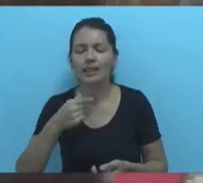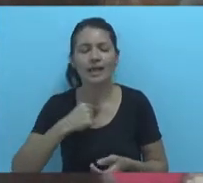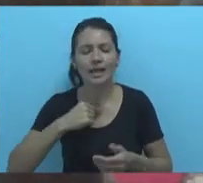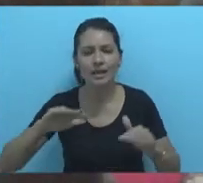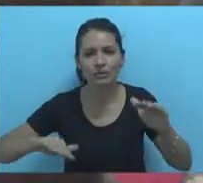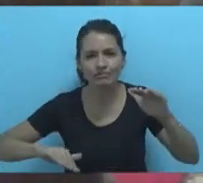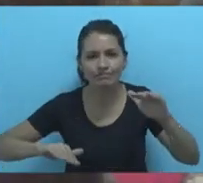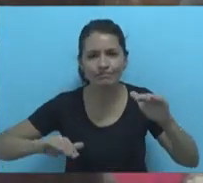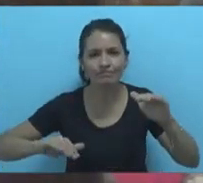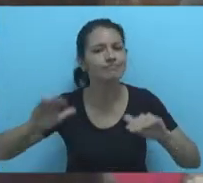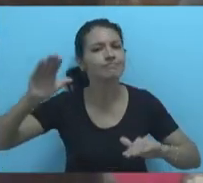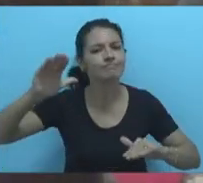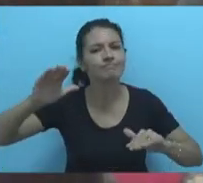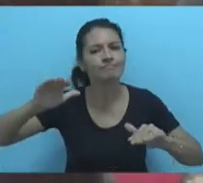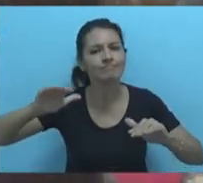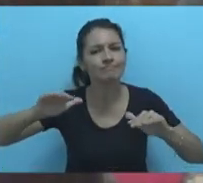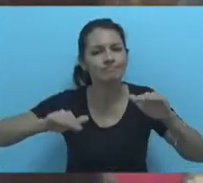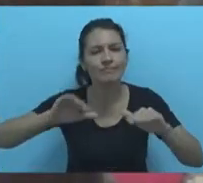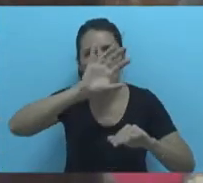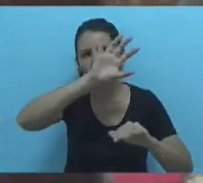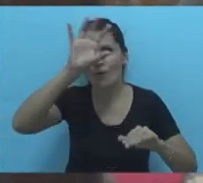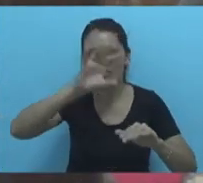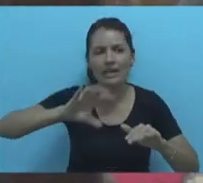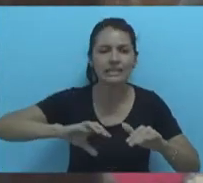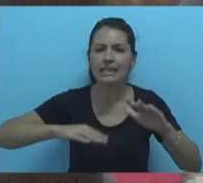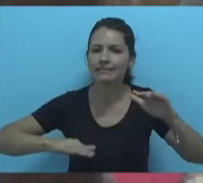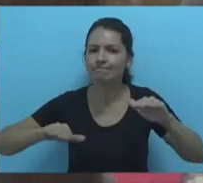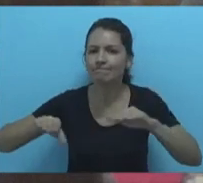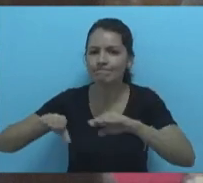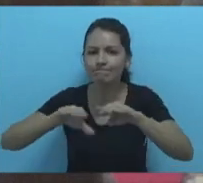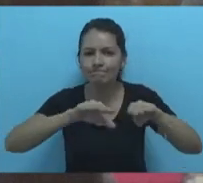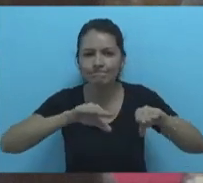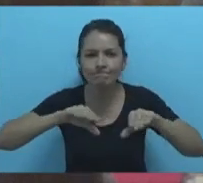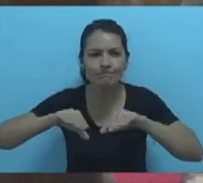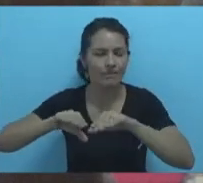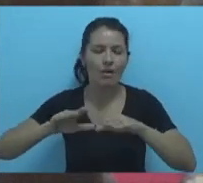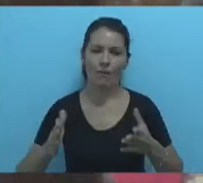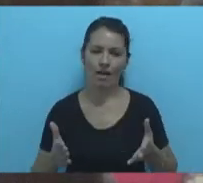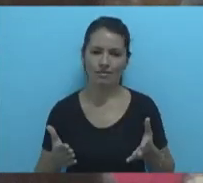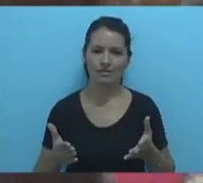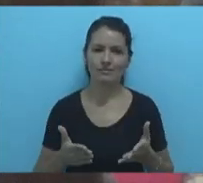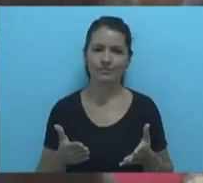presidente de la Unión Cívica Radical, cuando recorrió la provincia de Santa Fe la semana pasada,